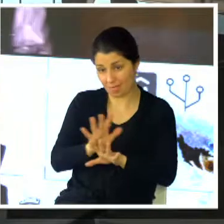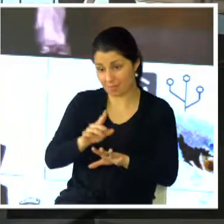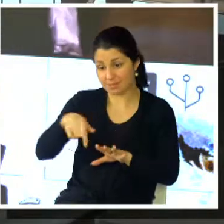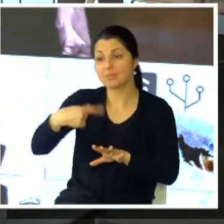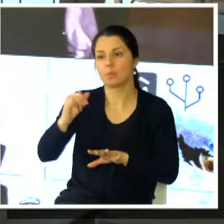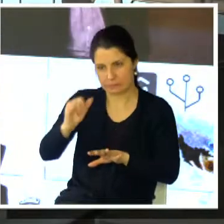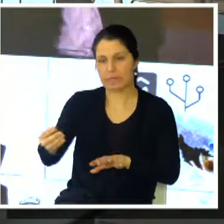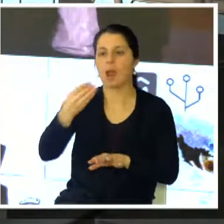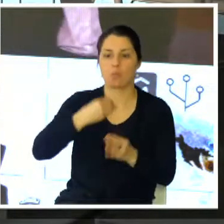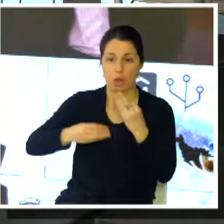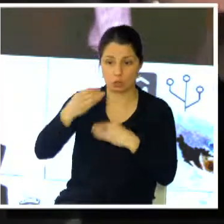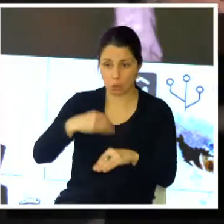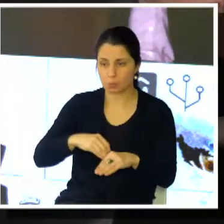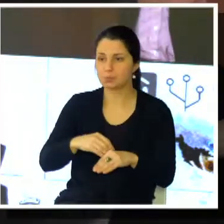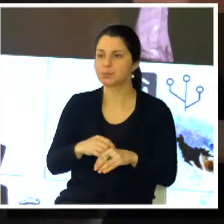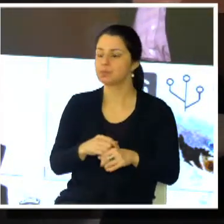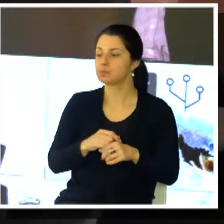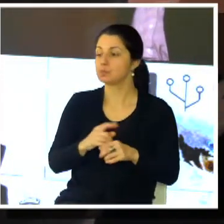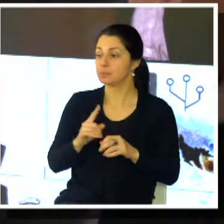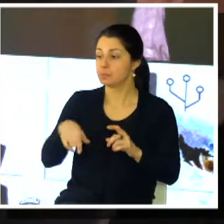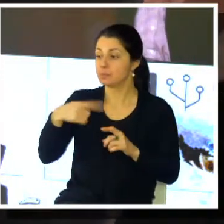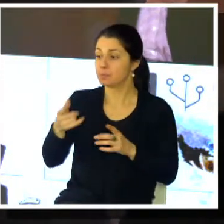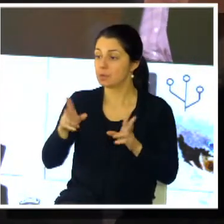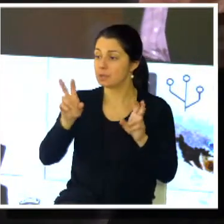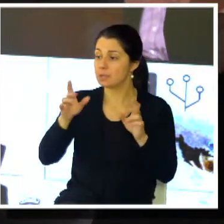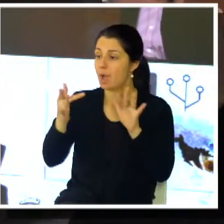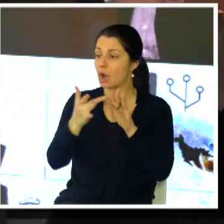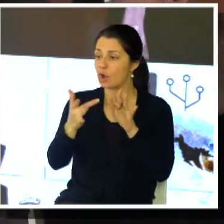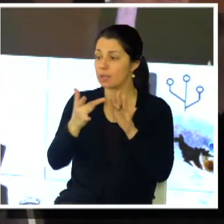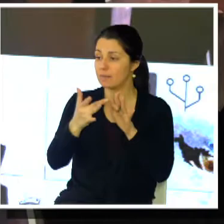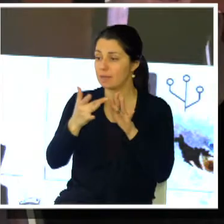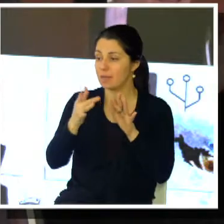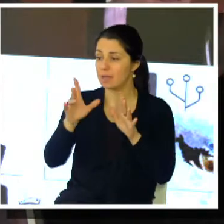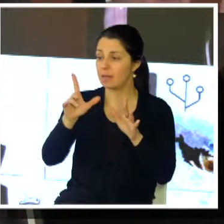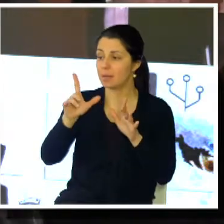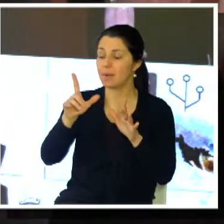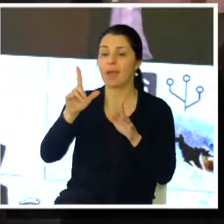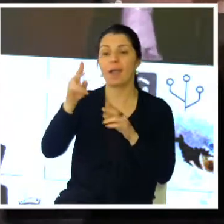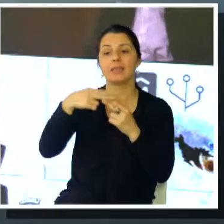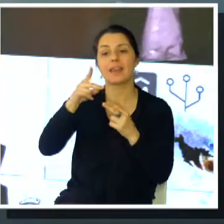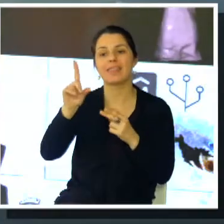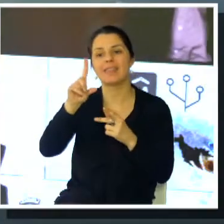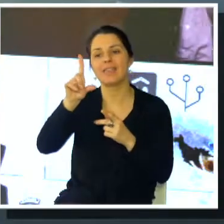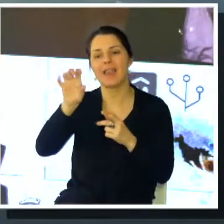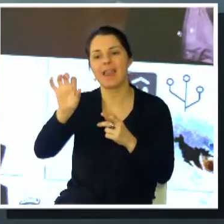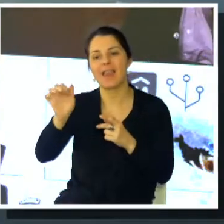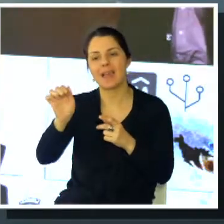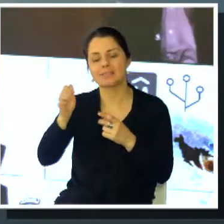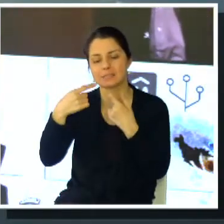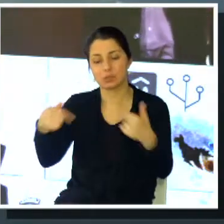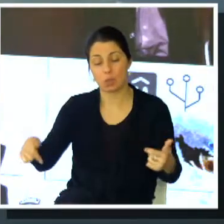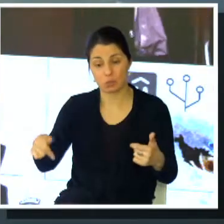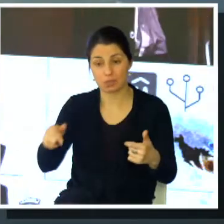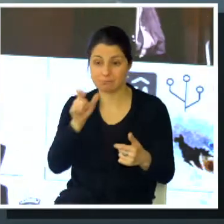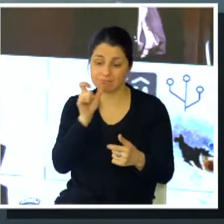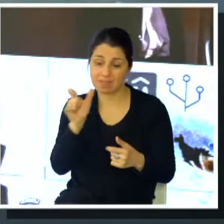sí viene el almuerzo. Voy a arrancar hablando un poquito de conectividad para lo que es Internet de las Cosas. Internet de las Cosas que define o